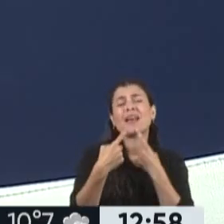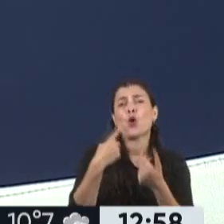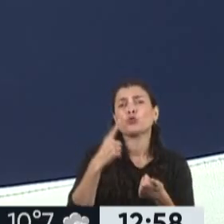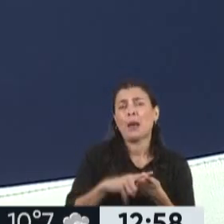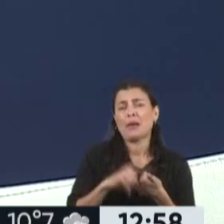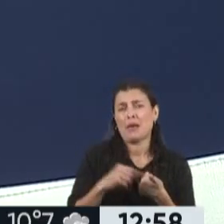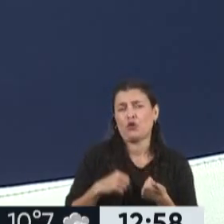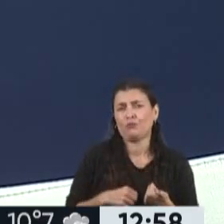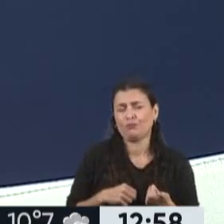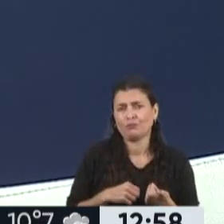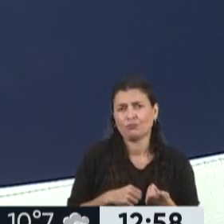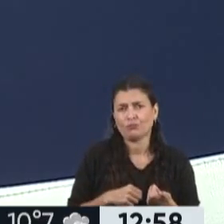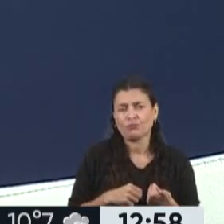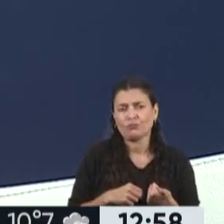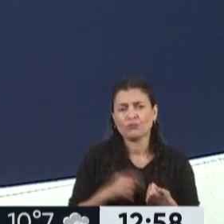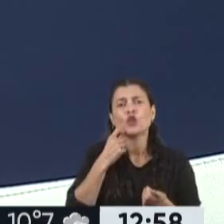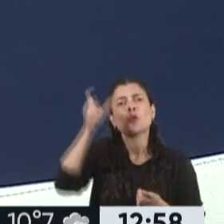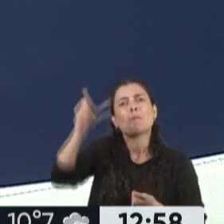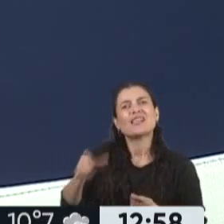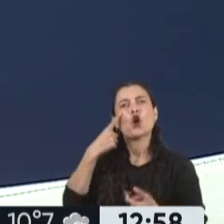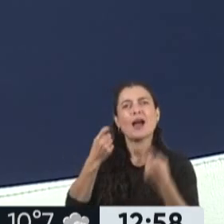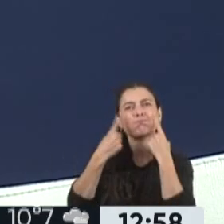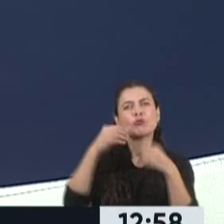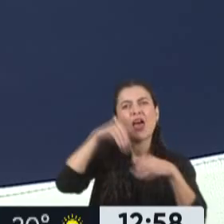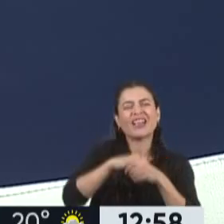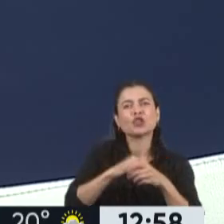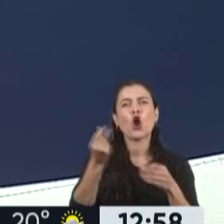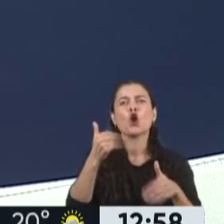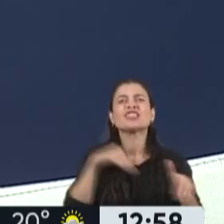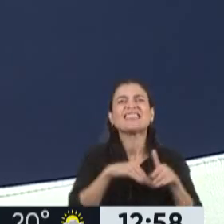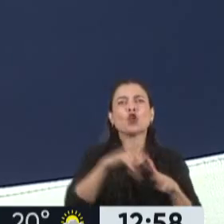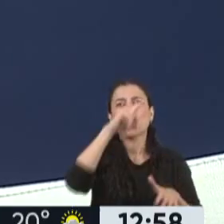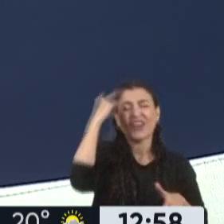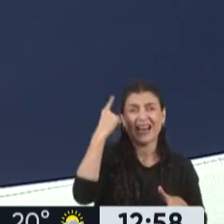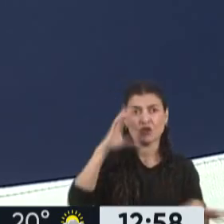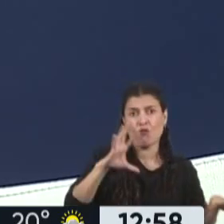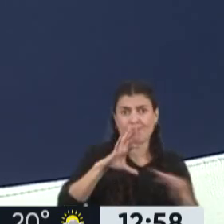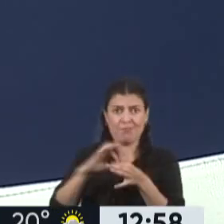Una, Procurador del Tesoro, depende del presidente.